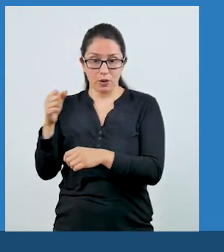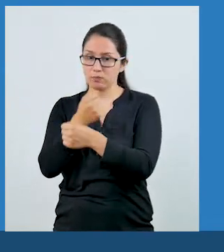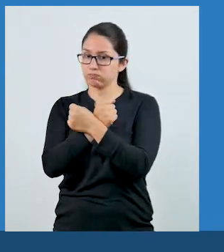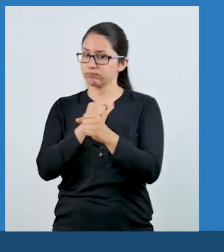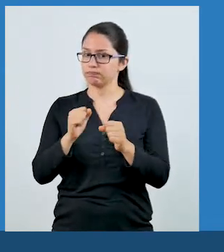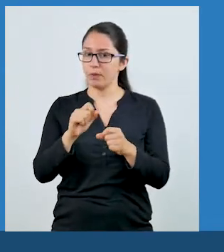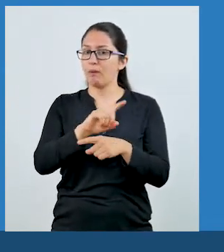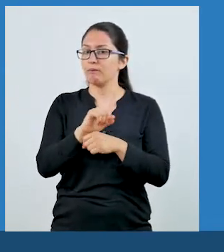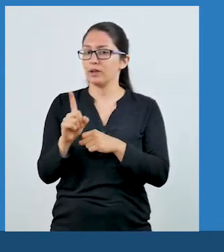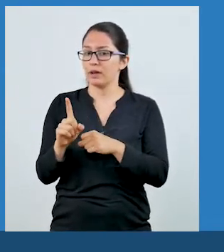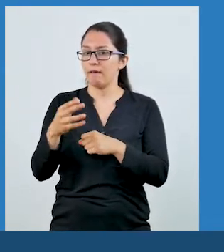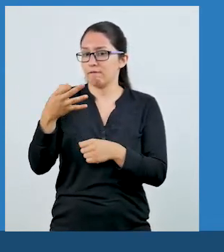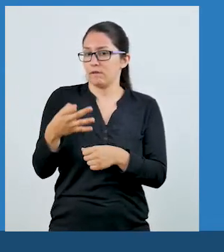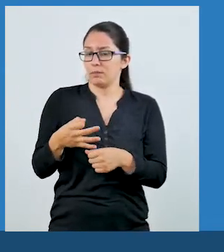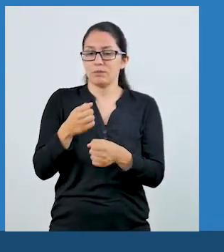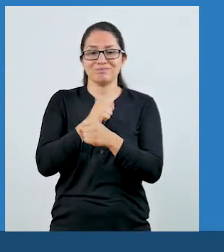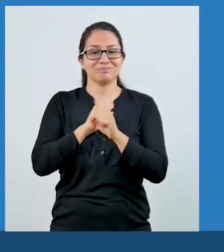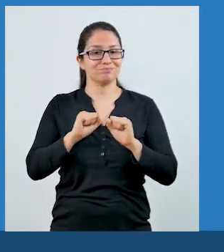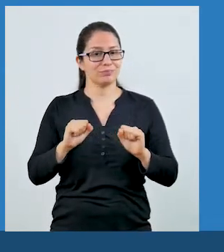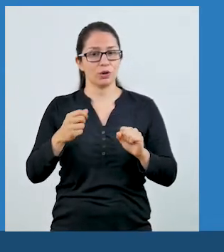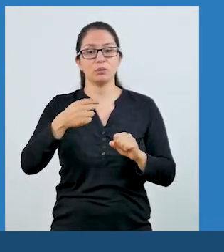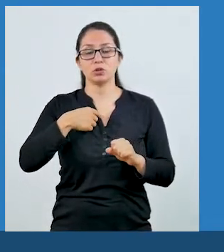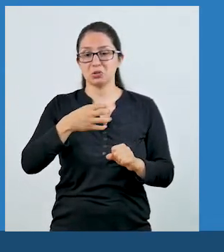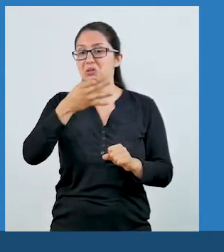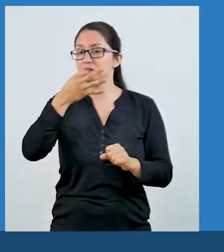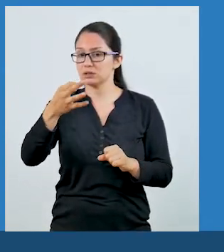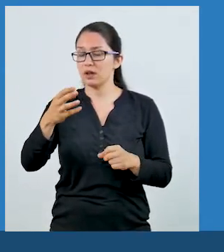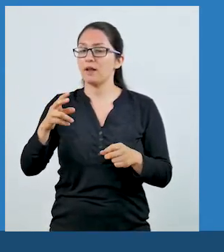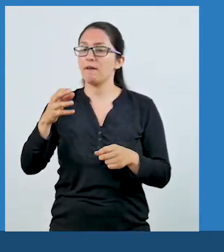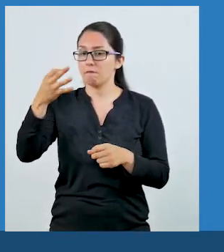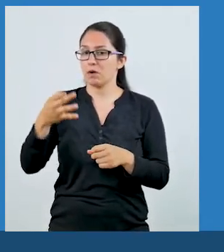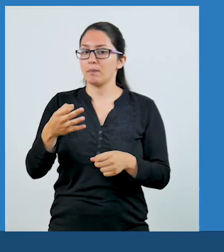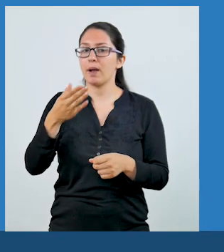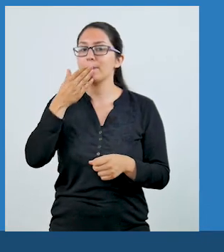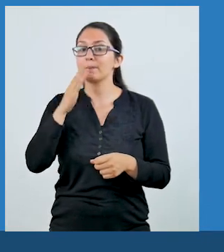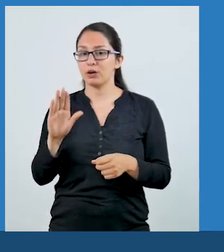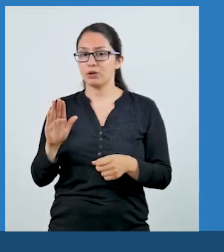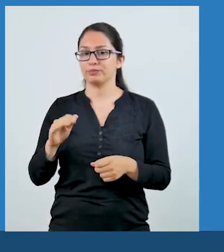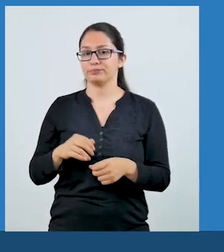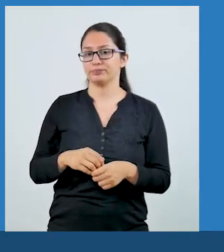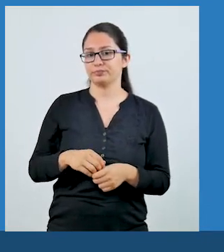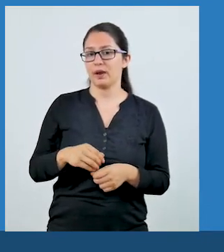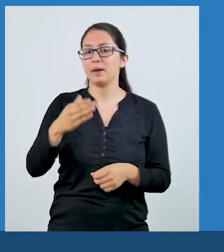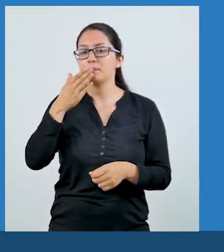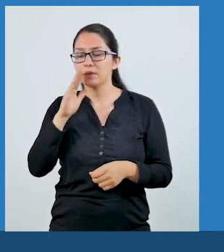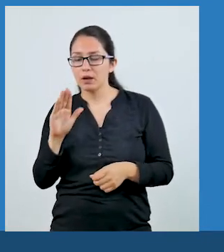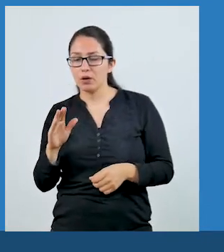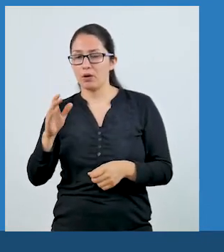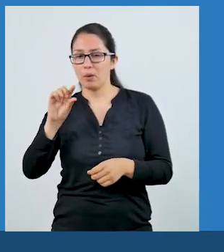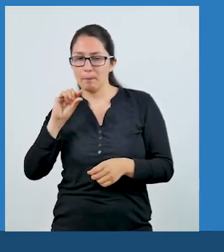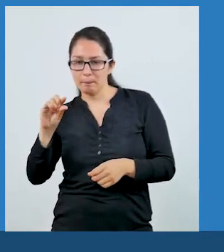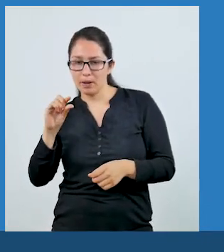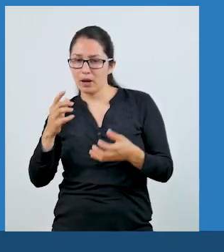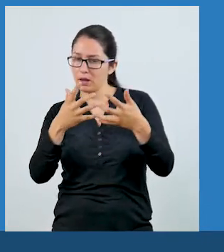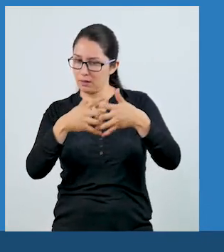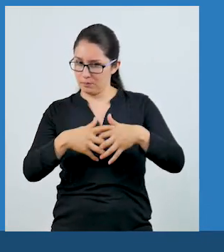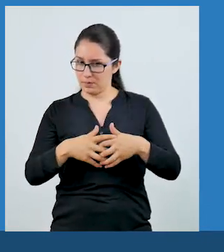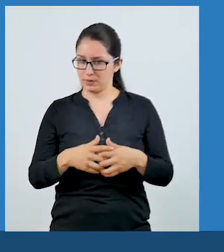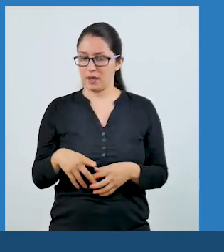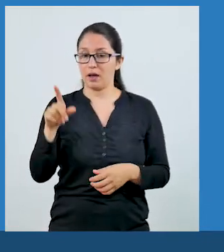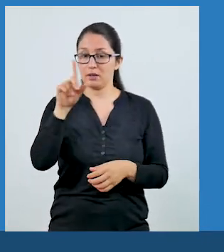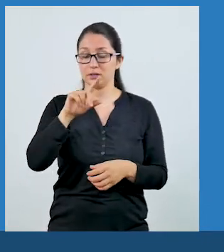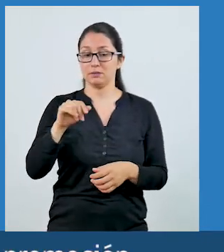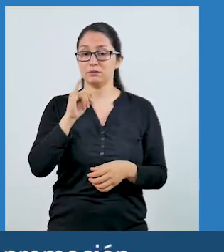se formalice. Lo óptimo es promover la formalización, especialmente bajo la figura de pequeño contribuyente. En